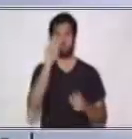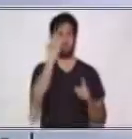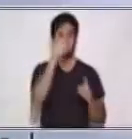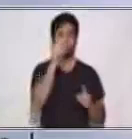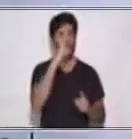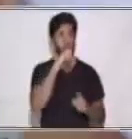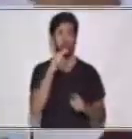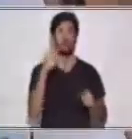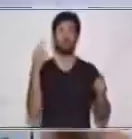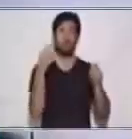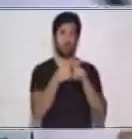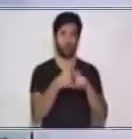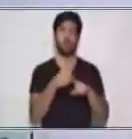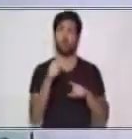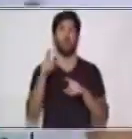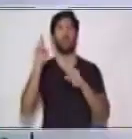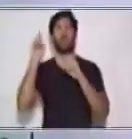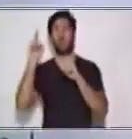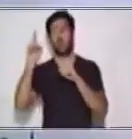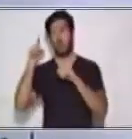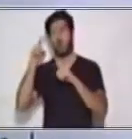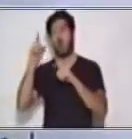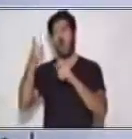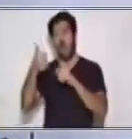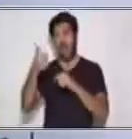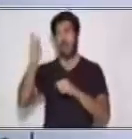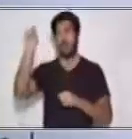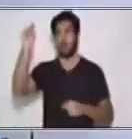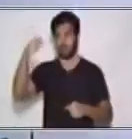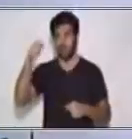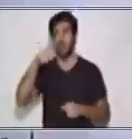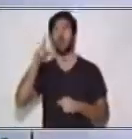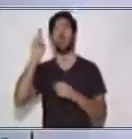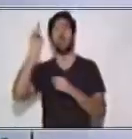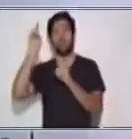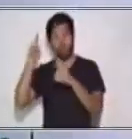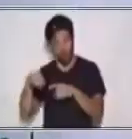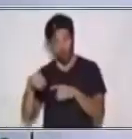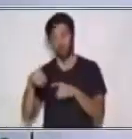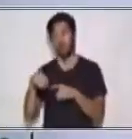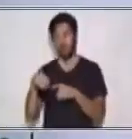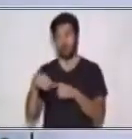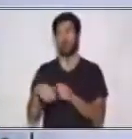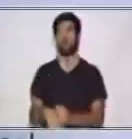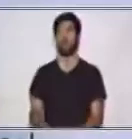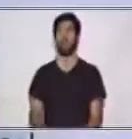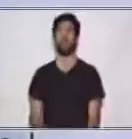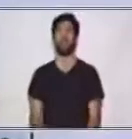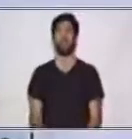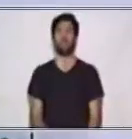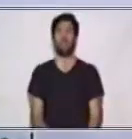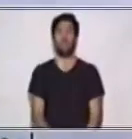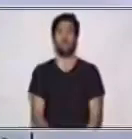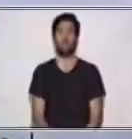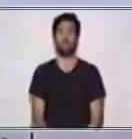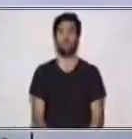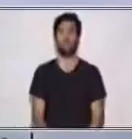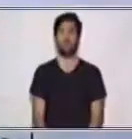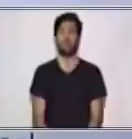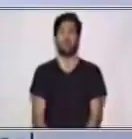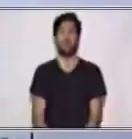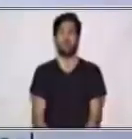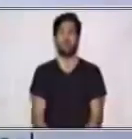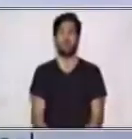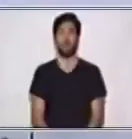sea mayúscula, la regla de acentuación dice que África debe llevar tilde en la letra A y pues por ser un